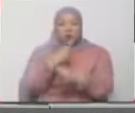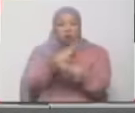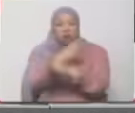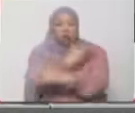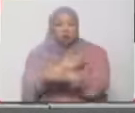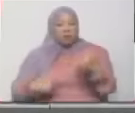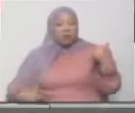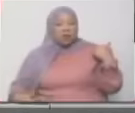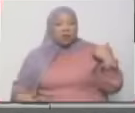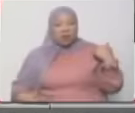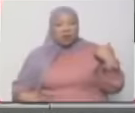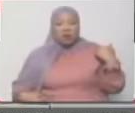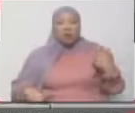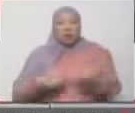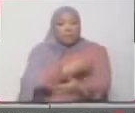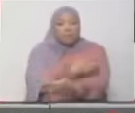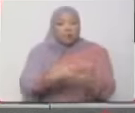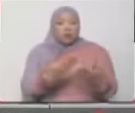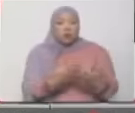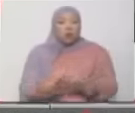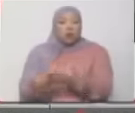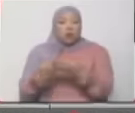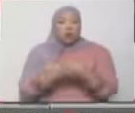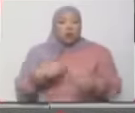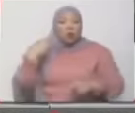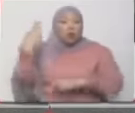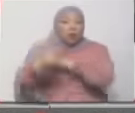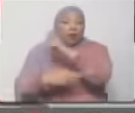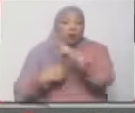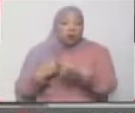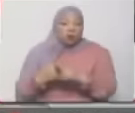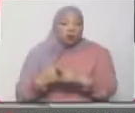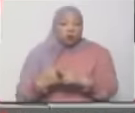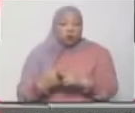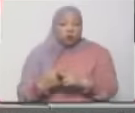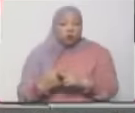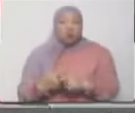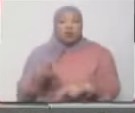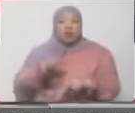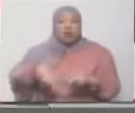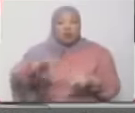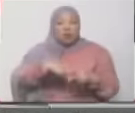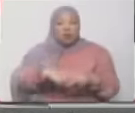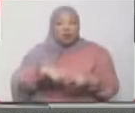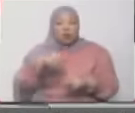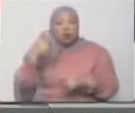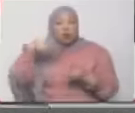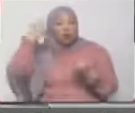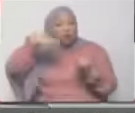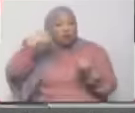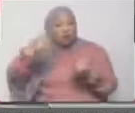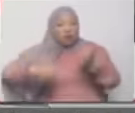formando a millones de hombres y mujeres de la humanidad. Ahora los niños los forman a través de los